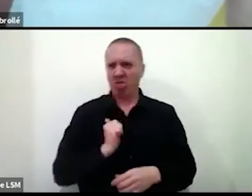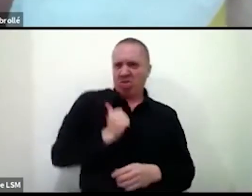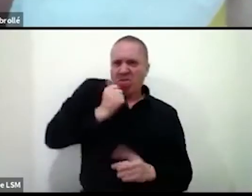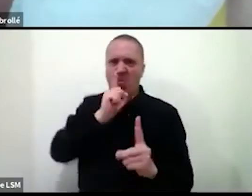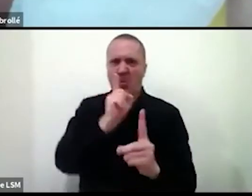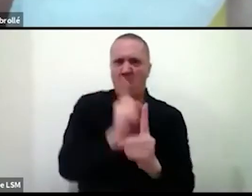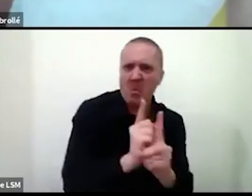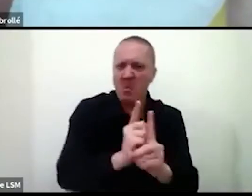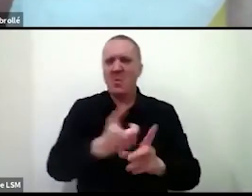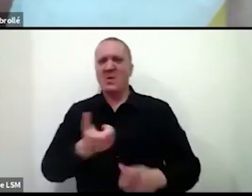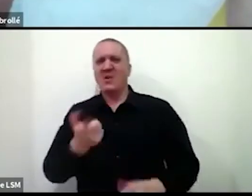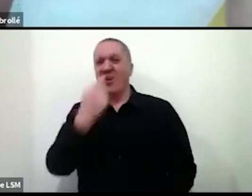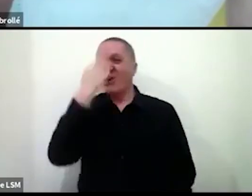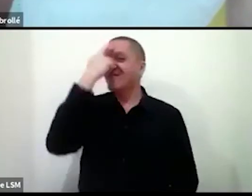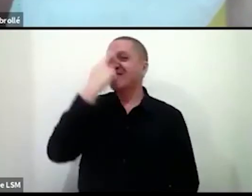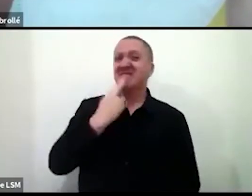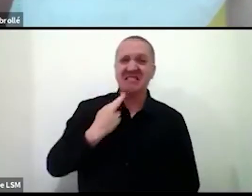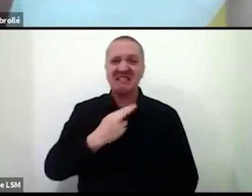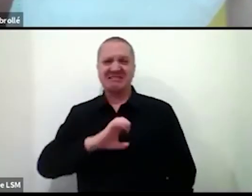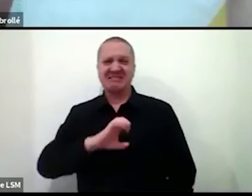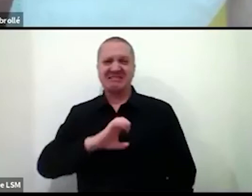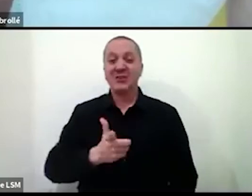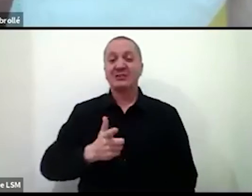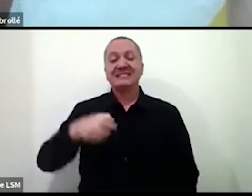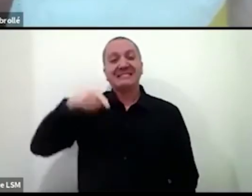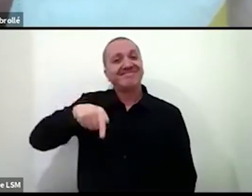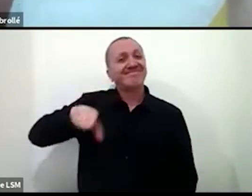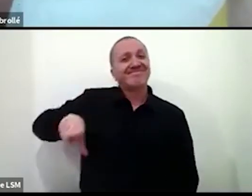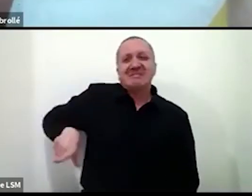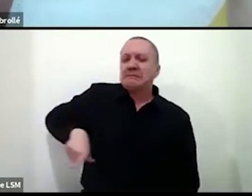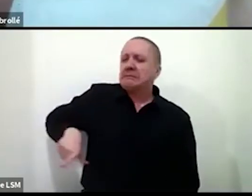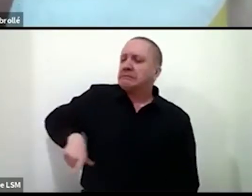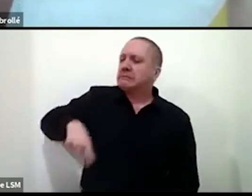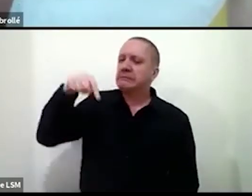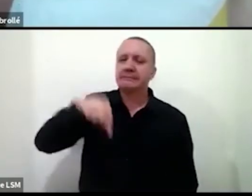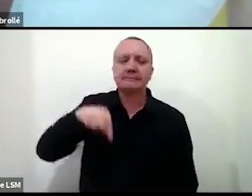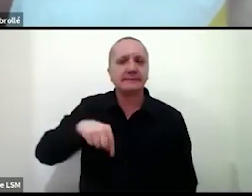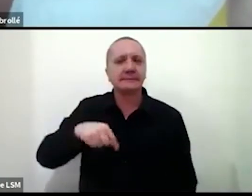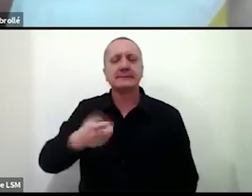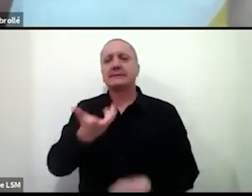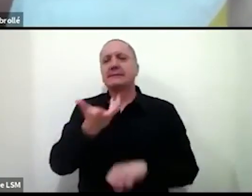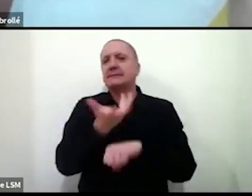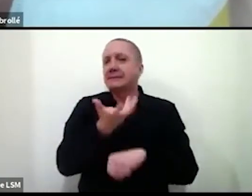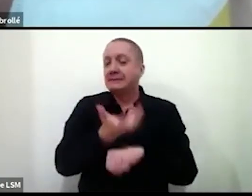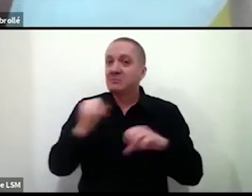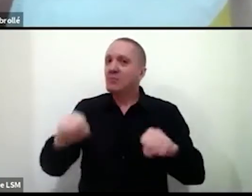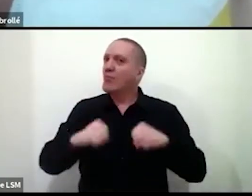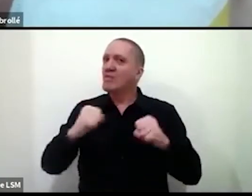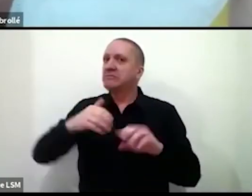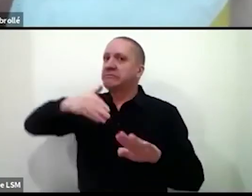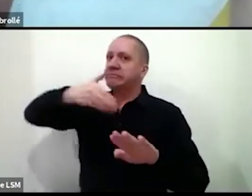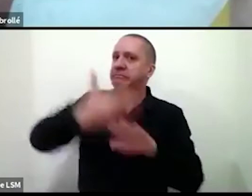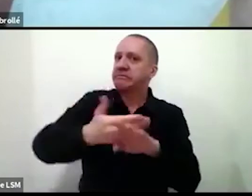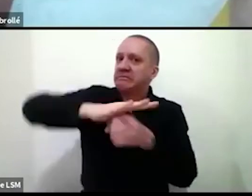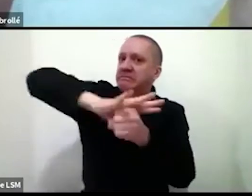abuso sistemático de un sistema político que arremete fuertemente sobre nuestras comunidades. Y pues